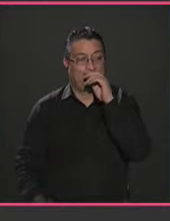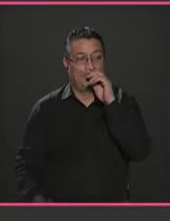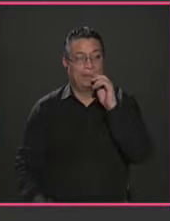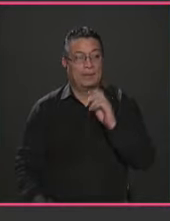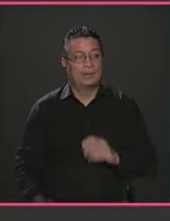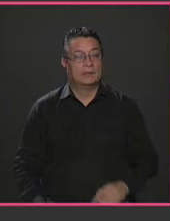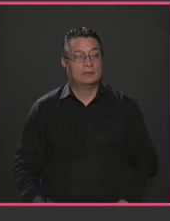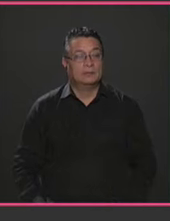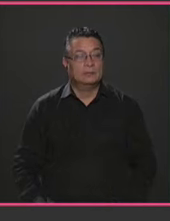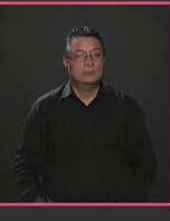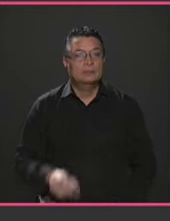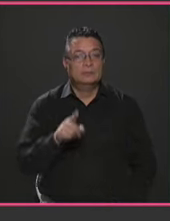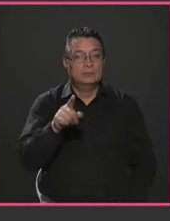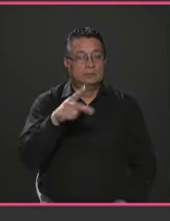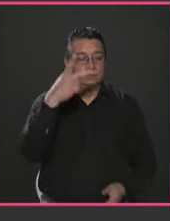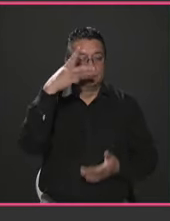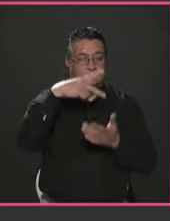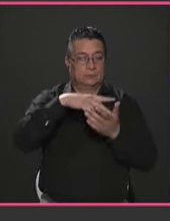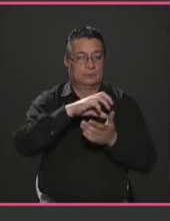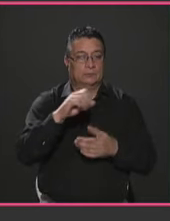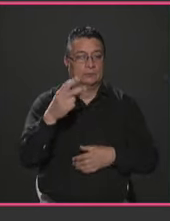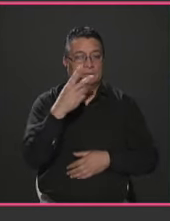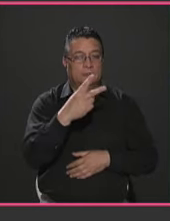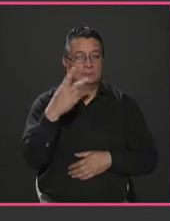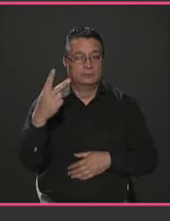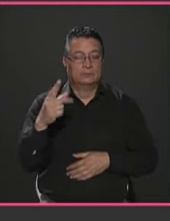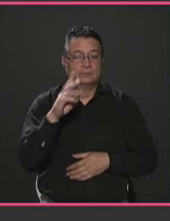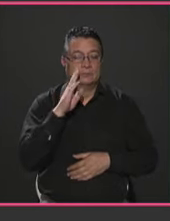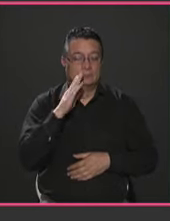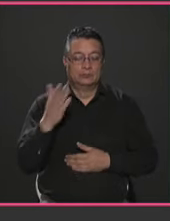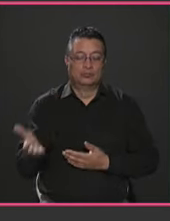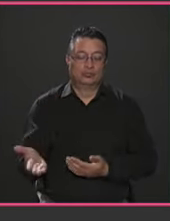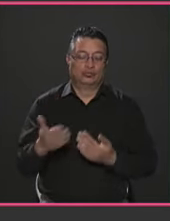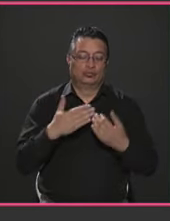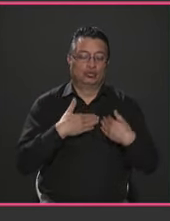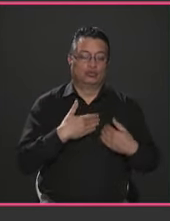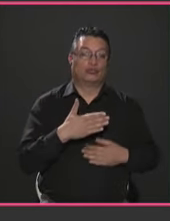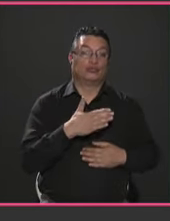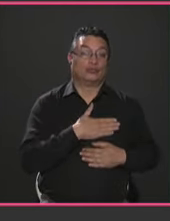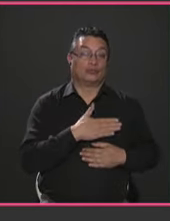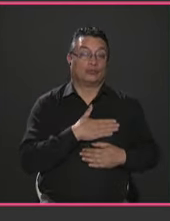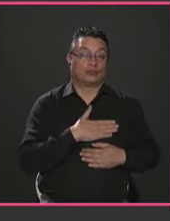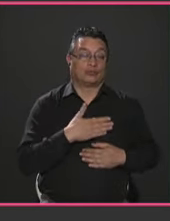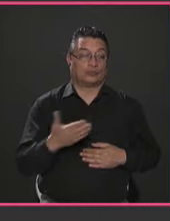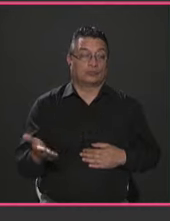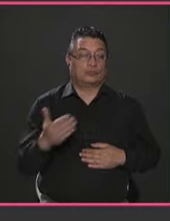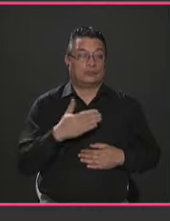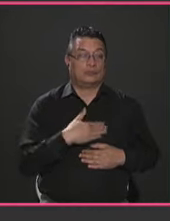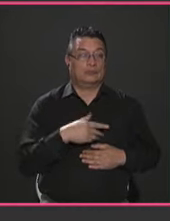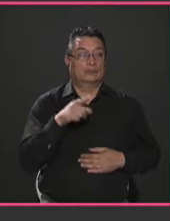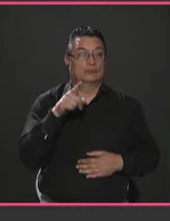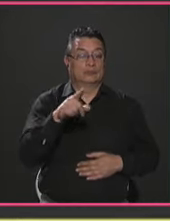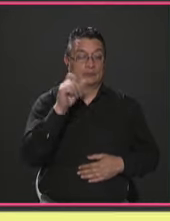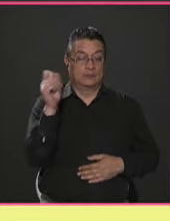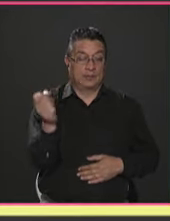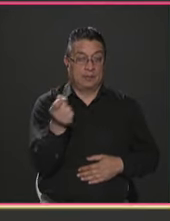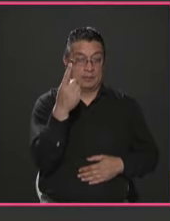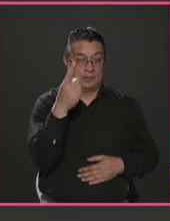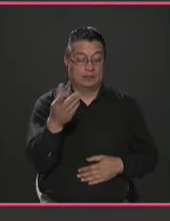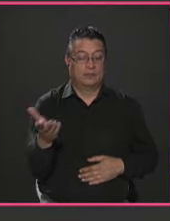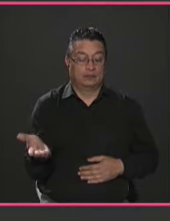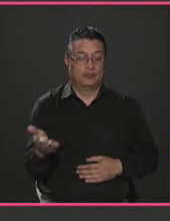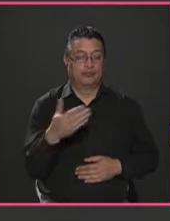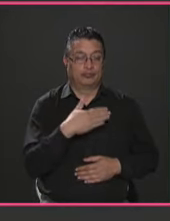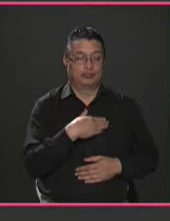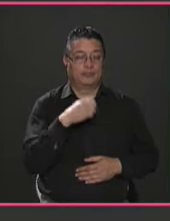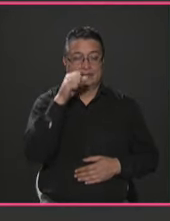paciente Esto fue en el 2022 tuvo un corazón Que bueno fue el primer paciente que tuvo el